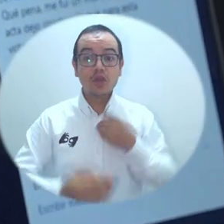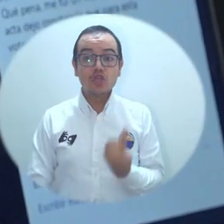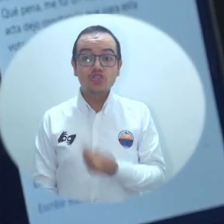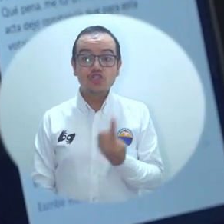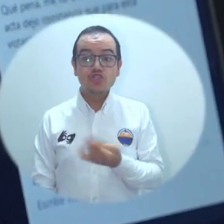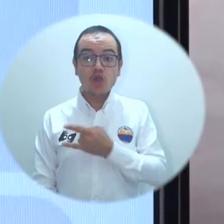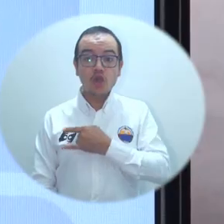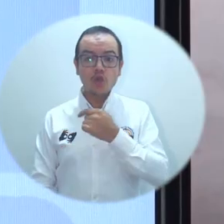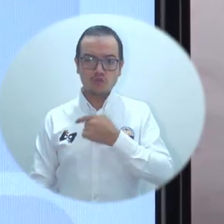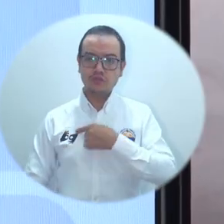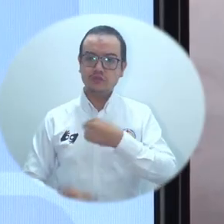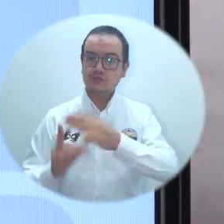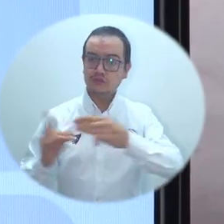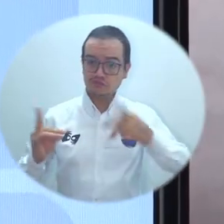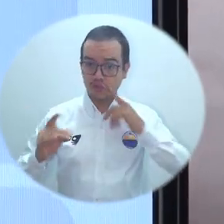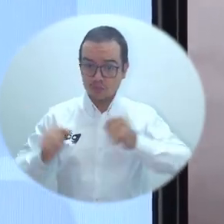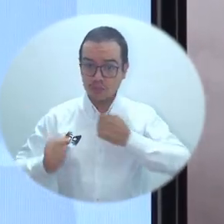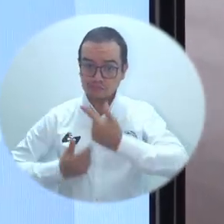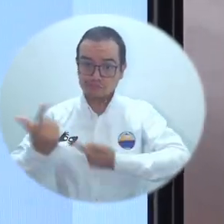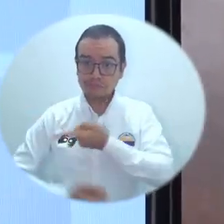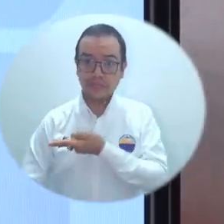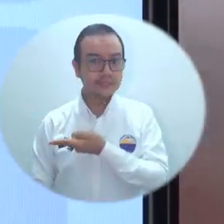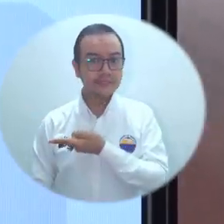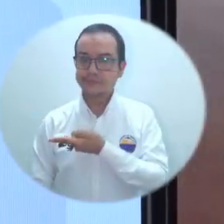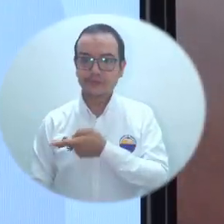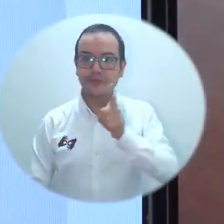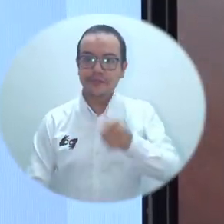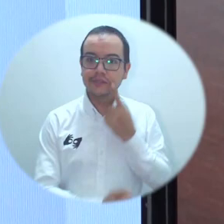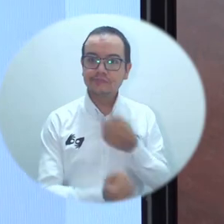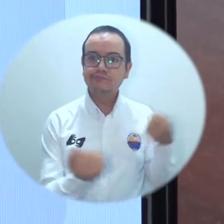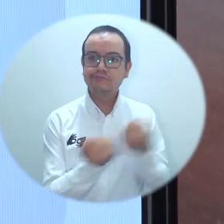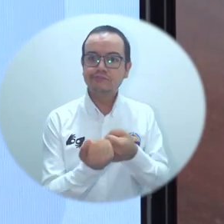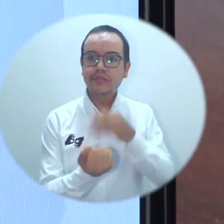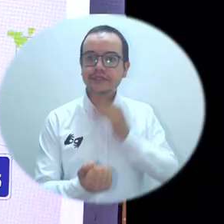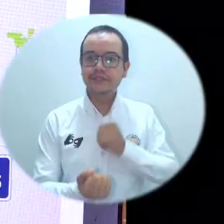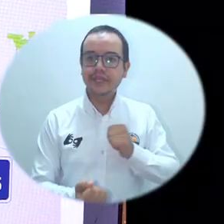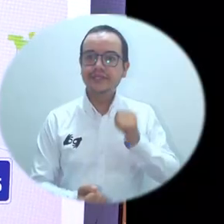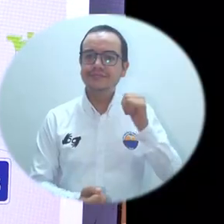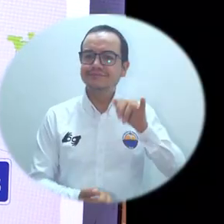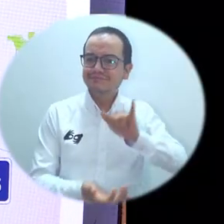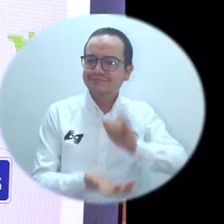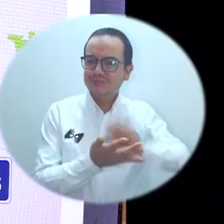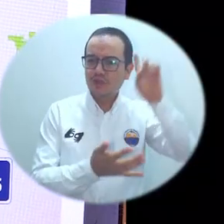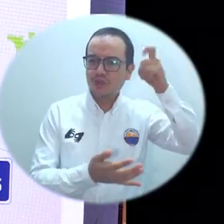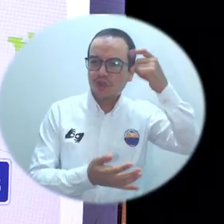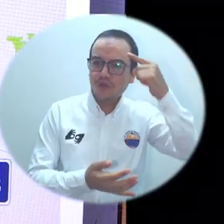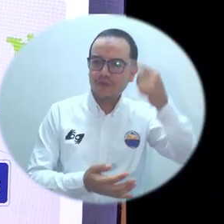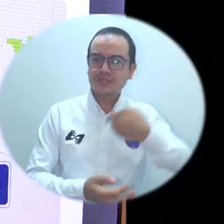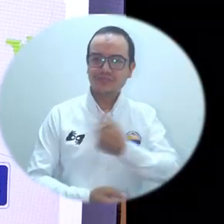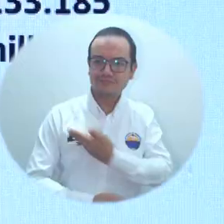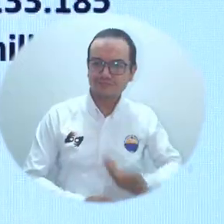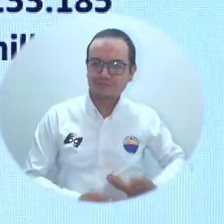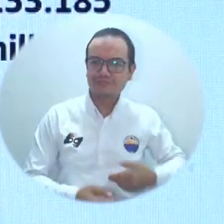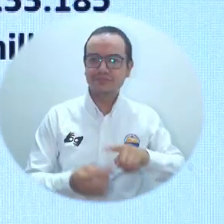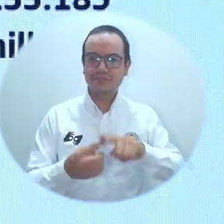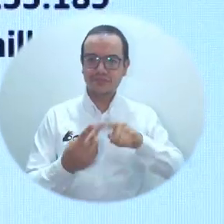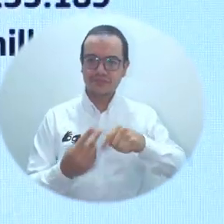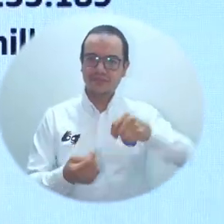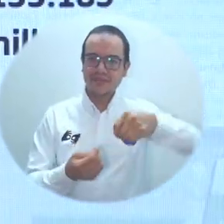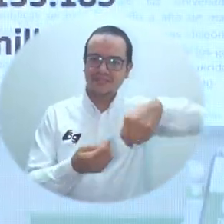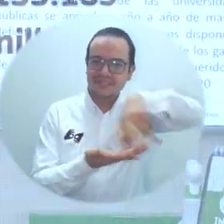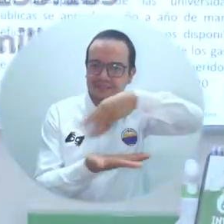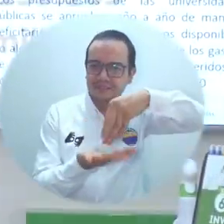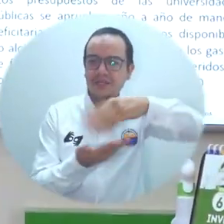sola y se requieren nuevos y mayores aportes permanentes del Gobierno Nacional, Departamental y Distrital. Por